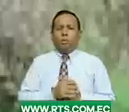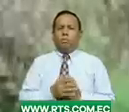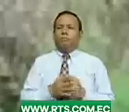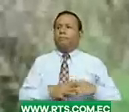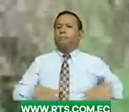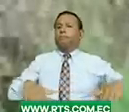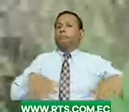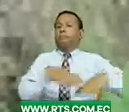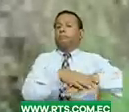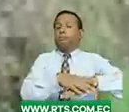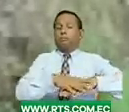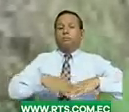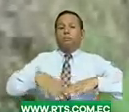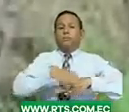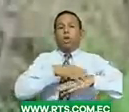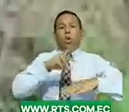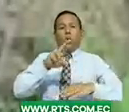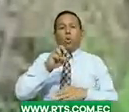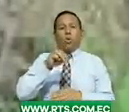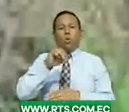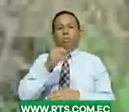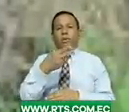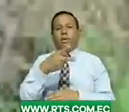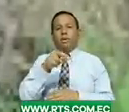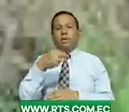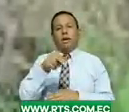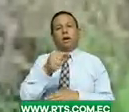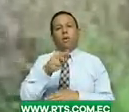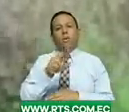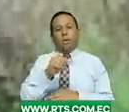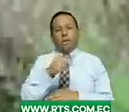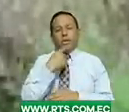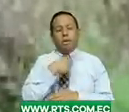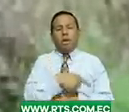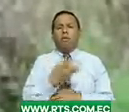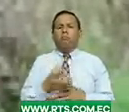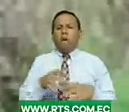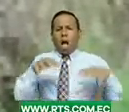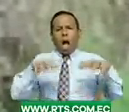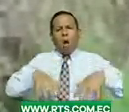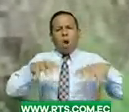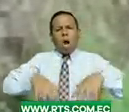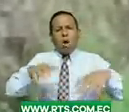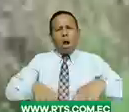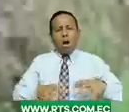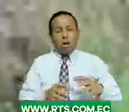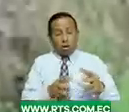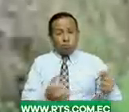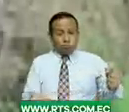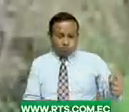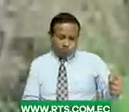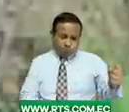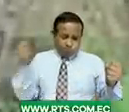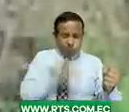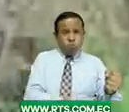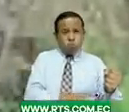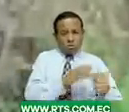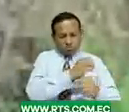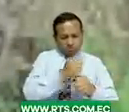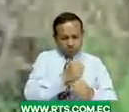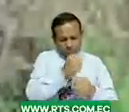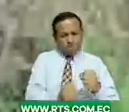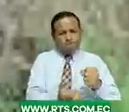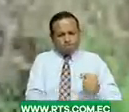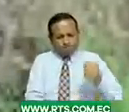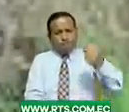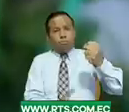dentro de un saco, amarrado con una larga soga que daba desde el filo de un puente. le fue imposible aullar para pedir ayuda.